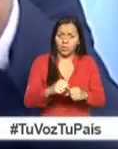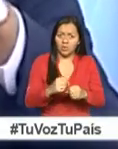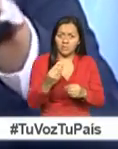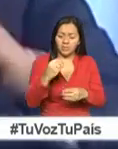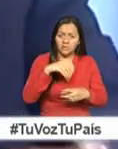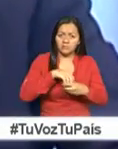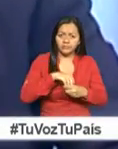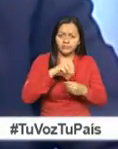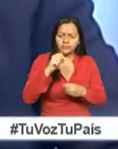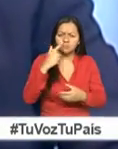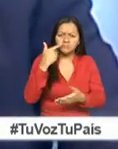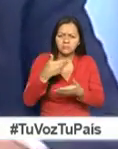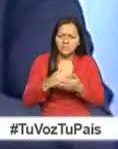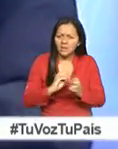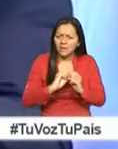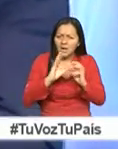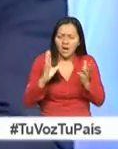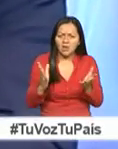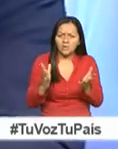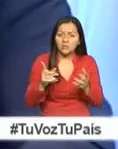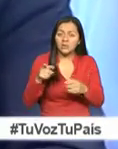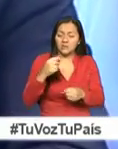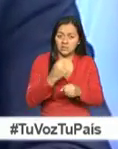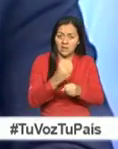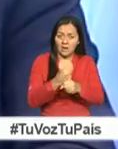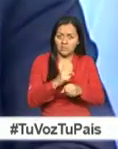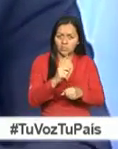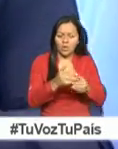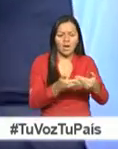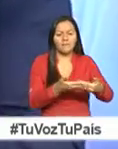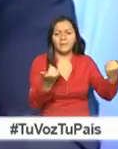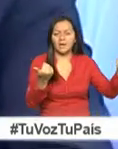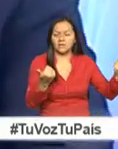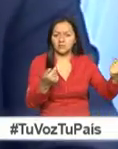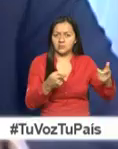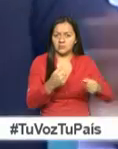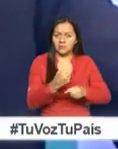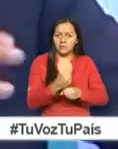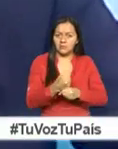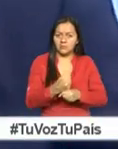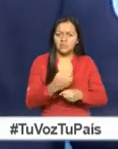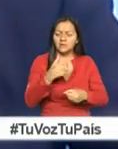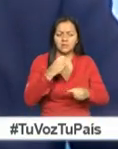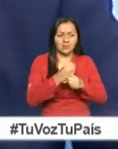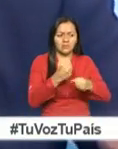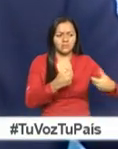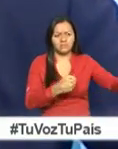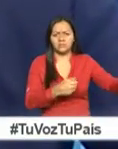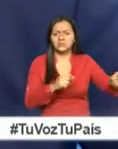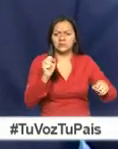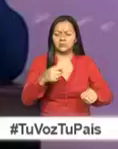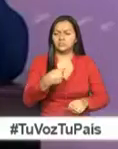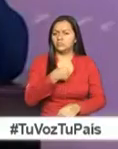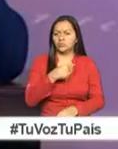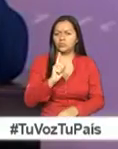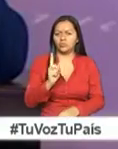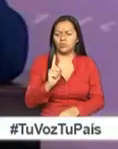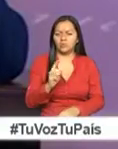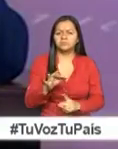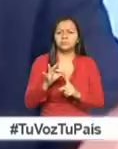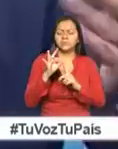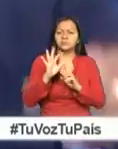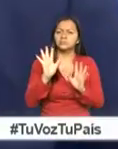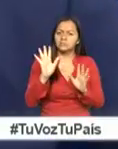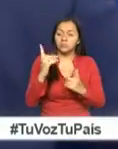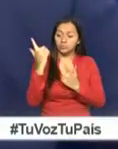la mentalidad que estamos enfrentando. Ellos no son trabajadores. O sea, ellos no son trabajadores, trabajadores del resto. Por el amor de Dios, los